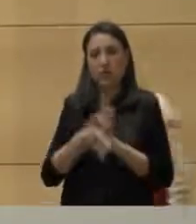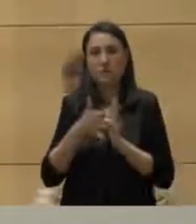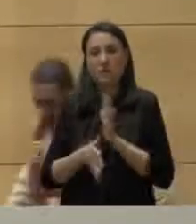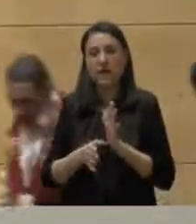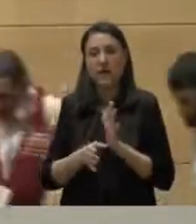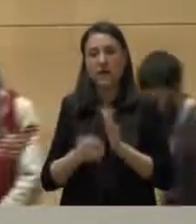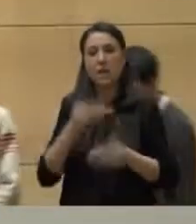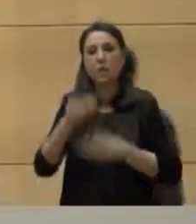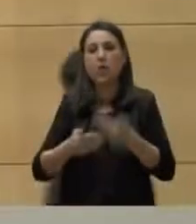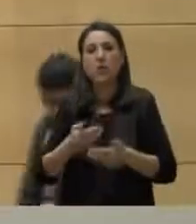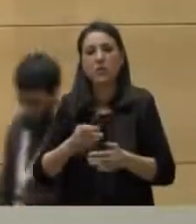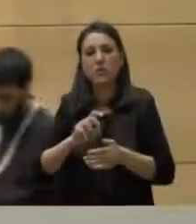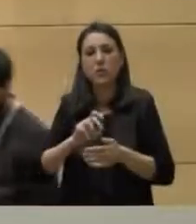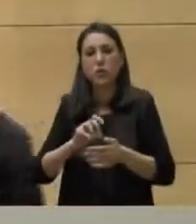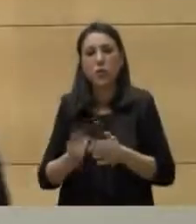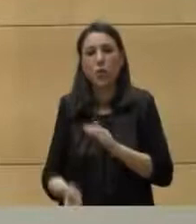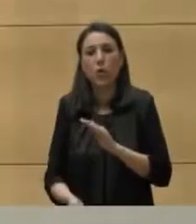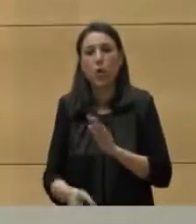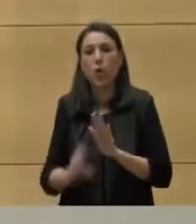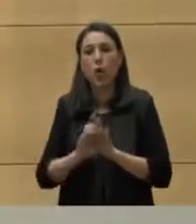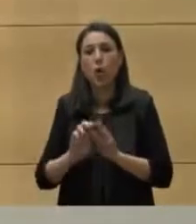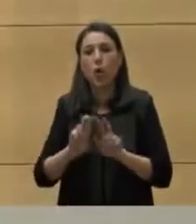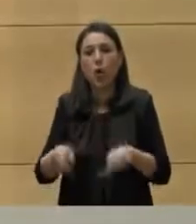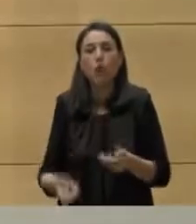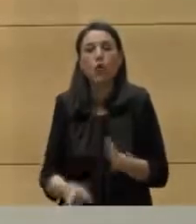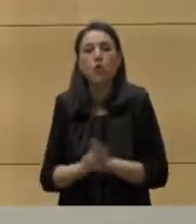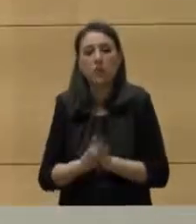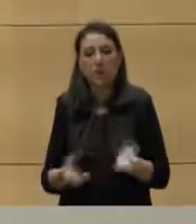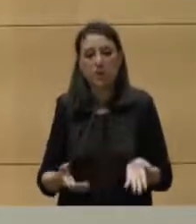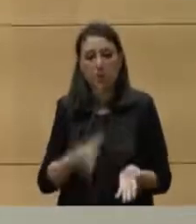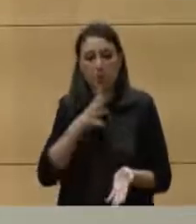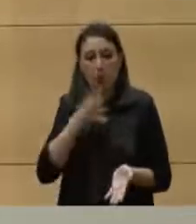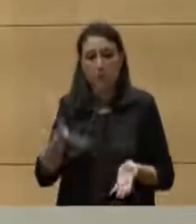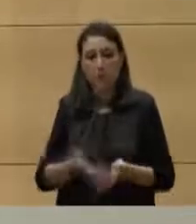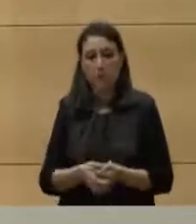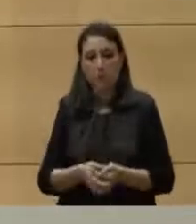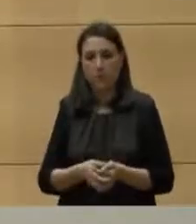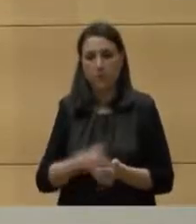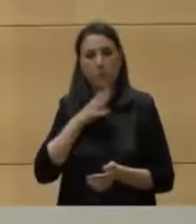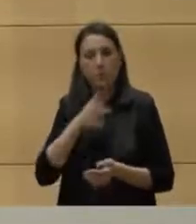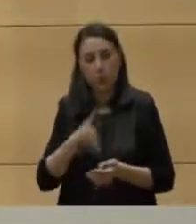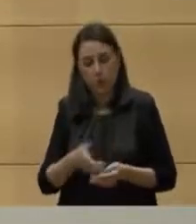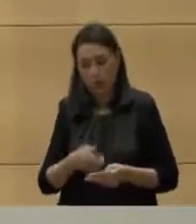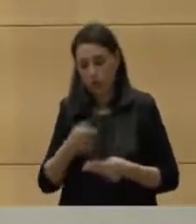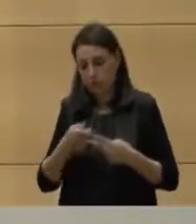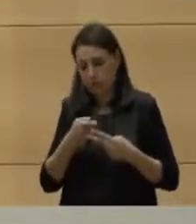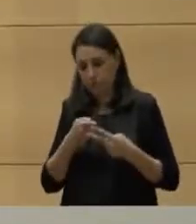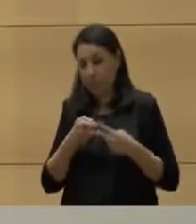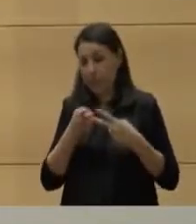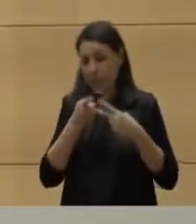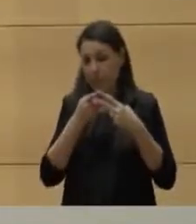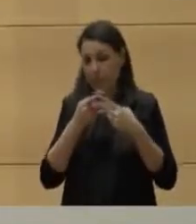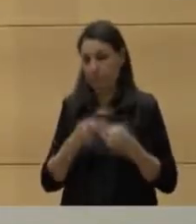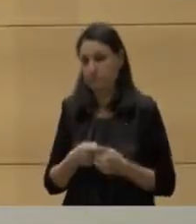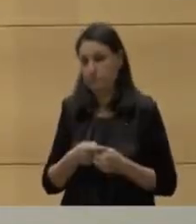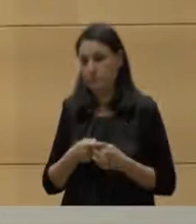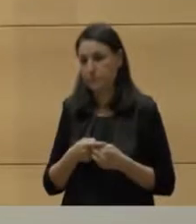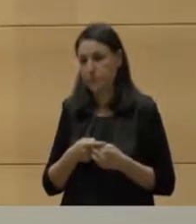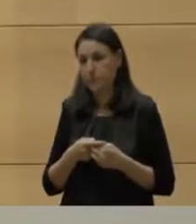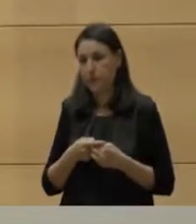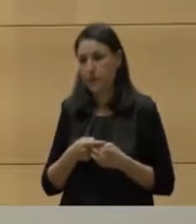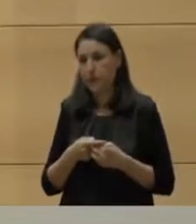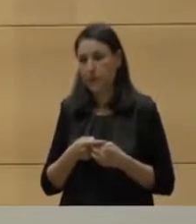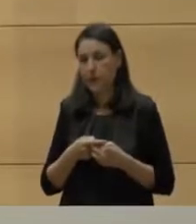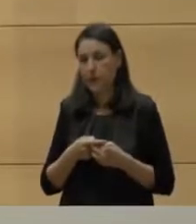constituyente? ¿Por qué? Pues yo creo que por varias razones. La primera es la acumulación